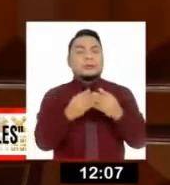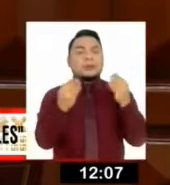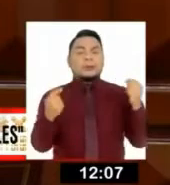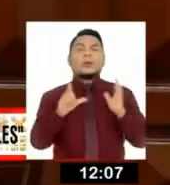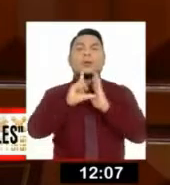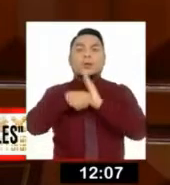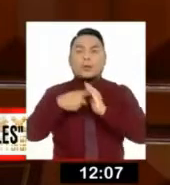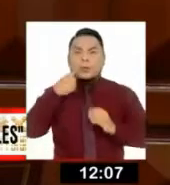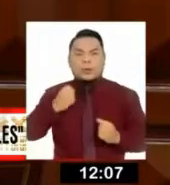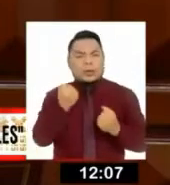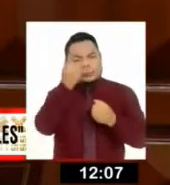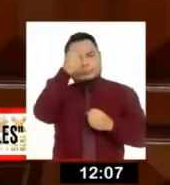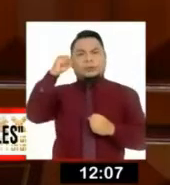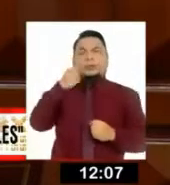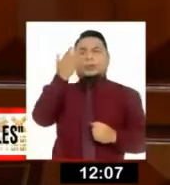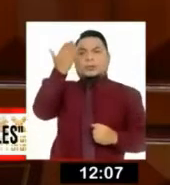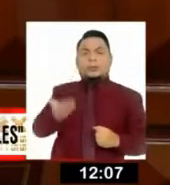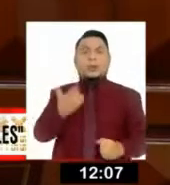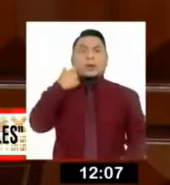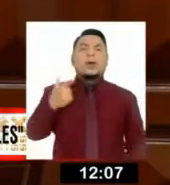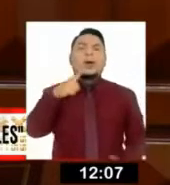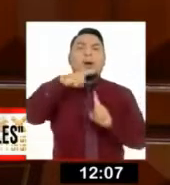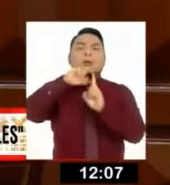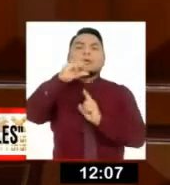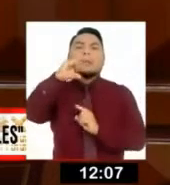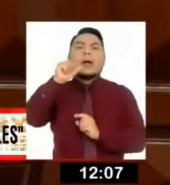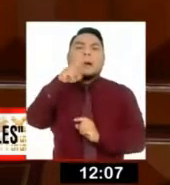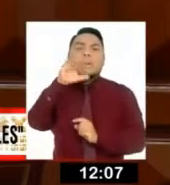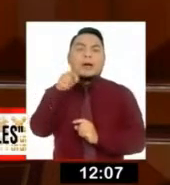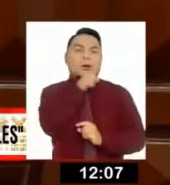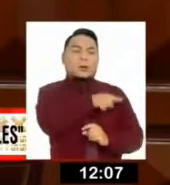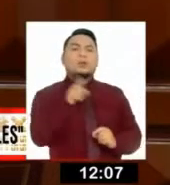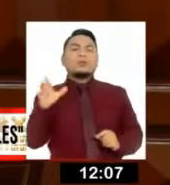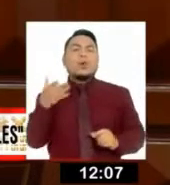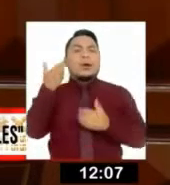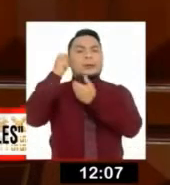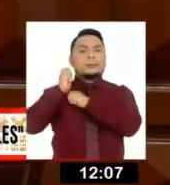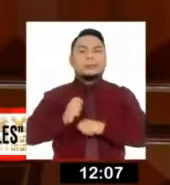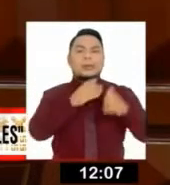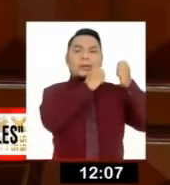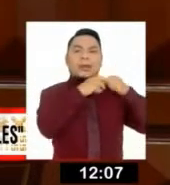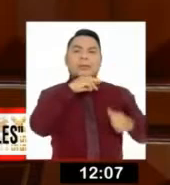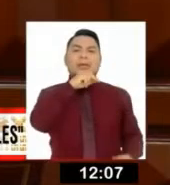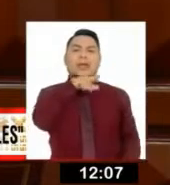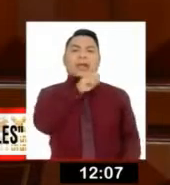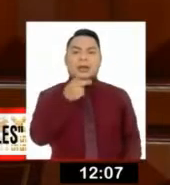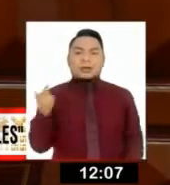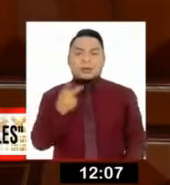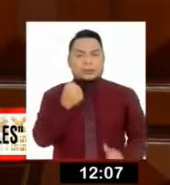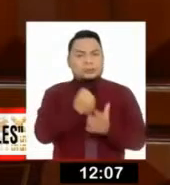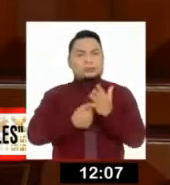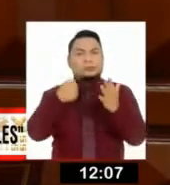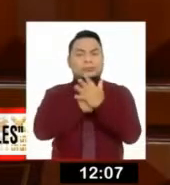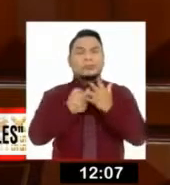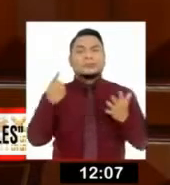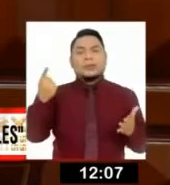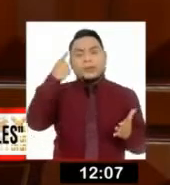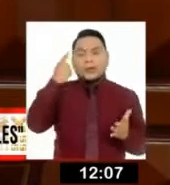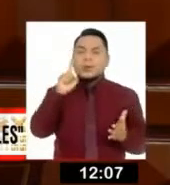Túpac Amaru y Micaela Bastidas terminó de consolidar el régimen racial impuesto por el